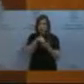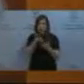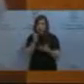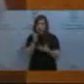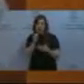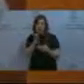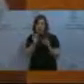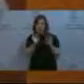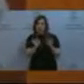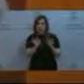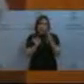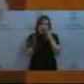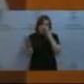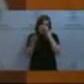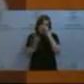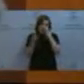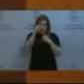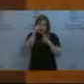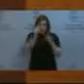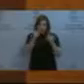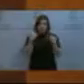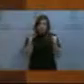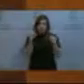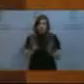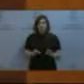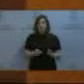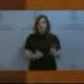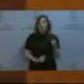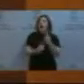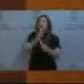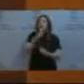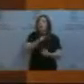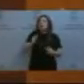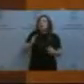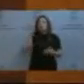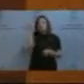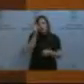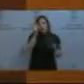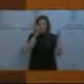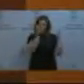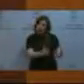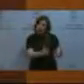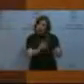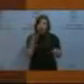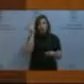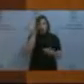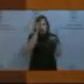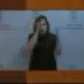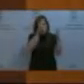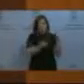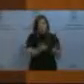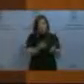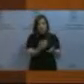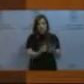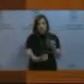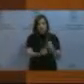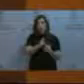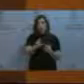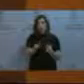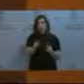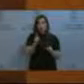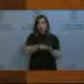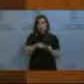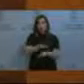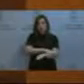2013 ya debería haberse preocupado. Alguien, supongo que alguien de su Gobierno,